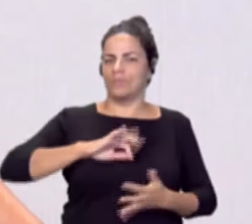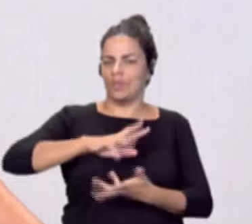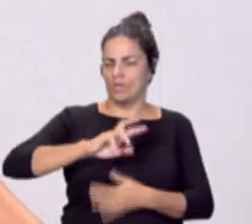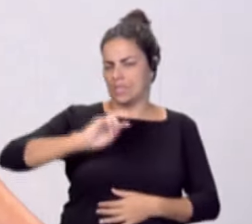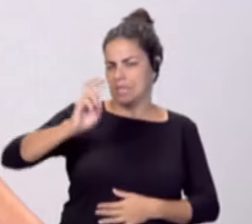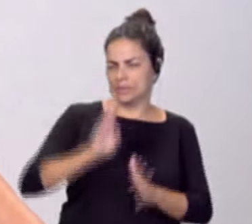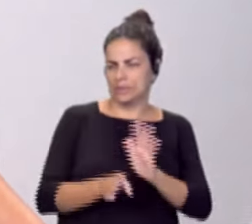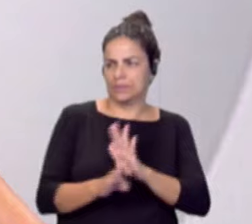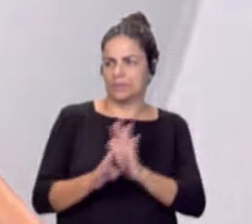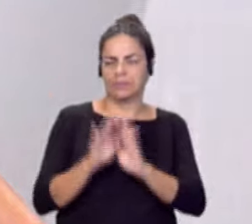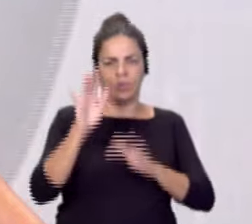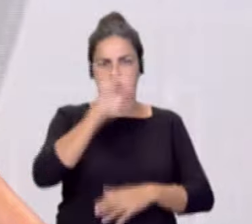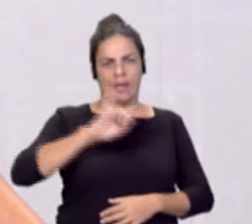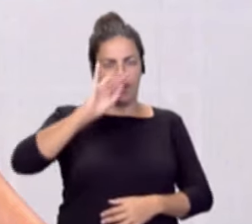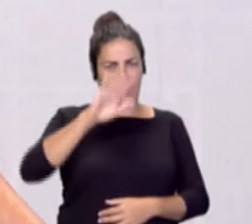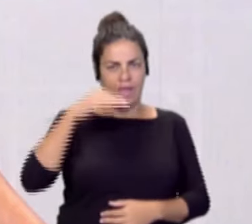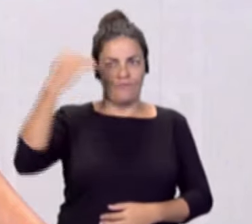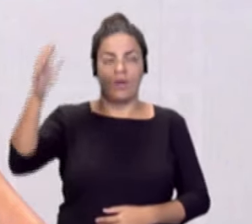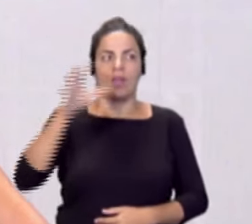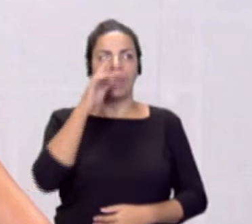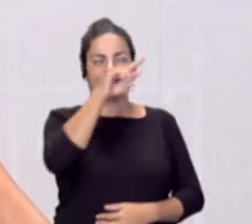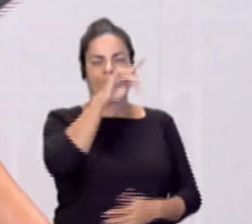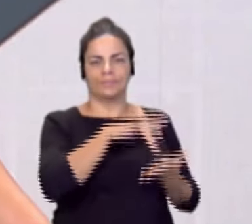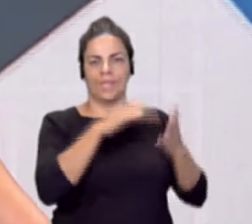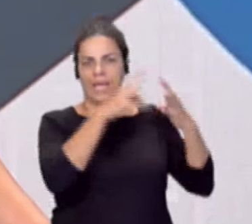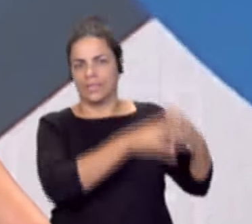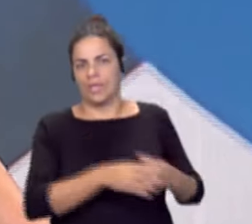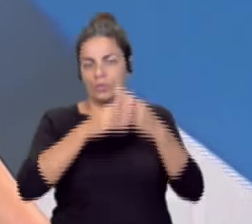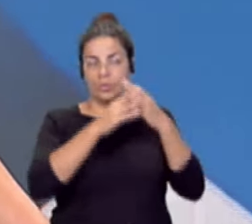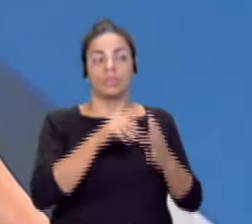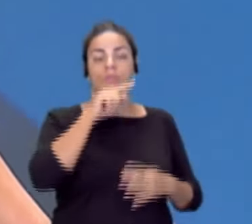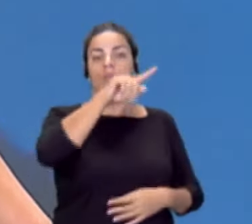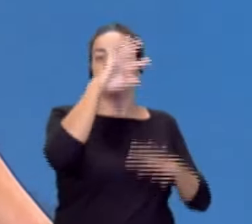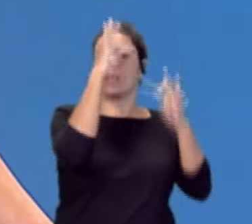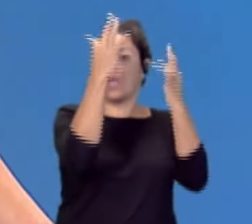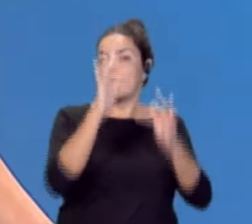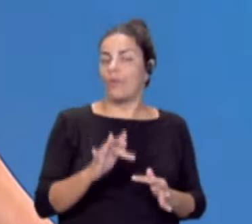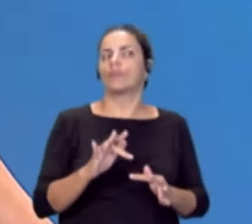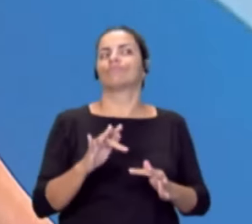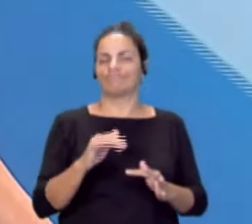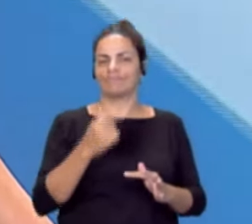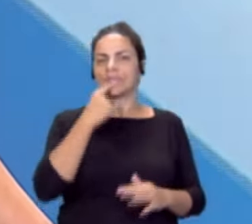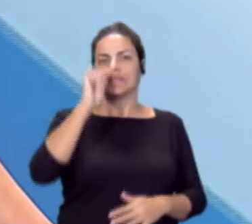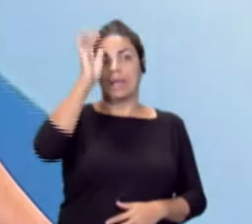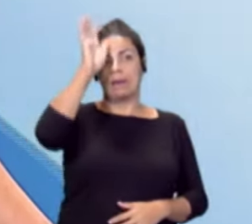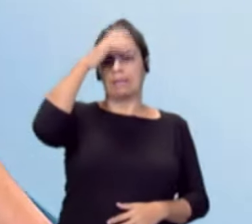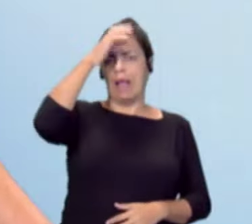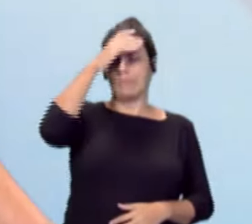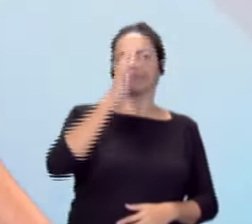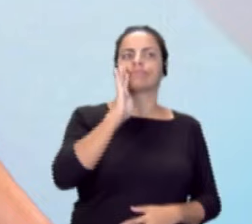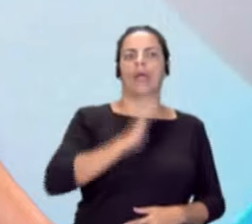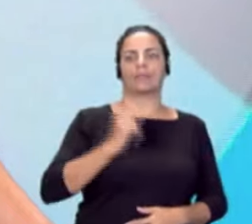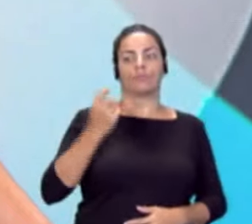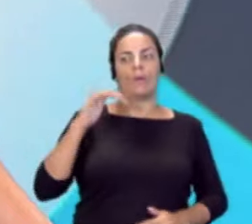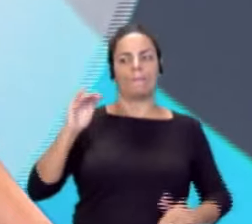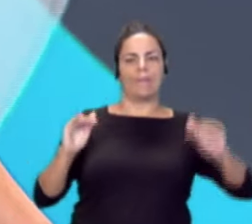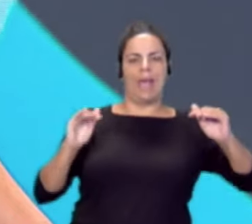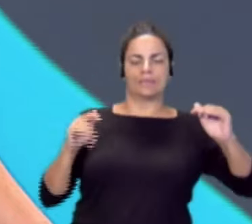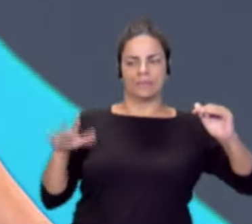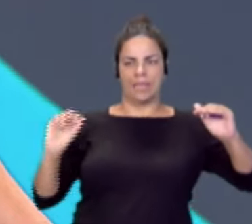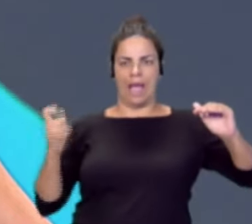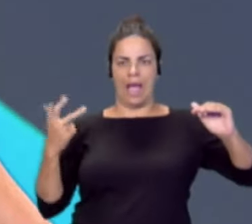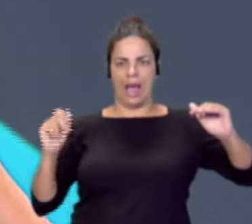archipiélago. Nos vamos a ir hasta hora de la mañana a Estados Unidos. Allí las encuestas dan una ligera ventaja a Donald Trump sobre Kamala Harris, que